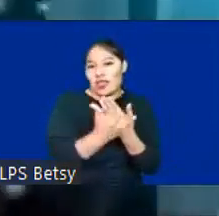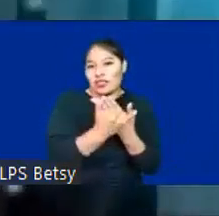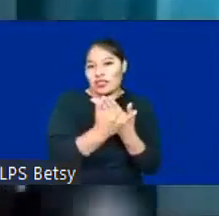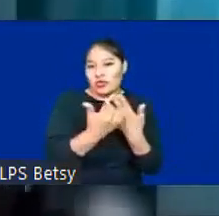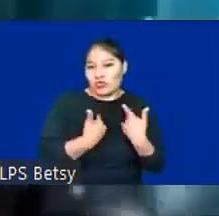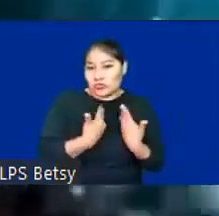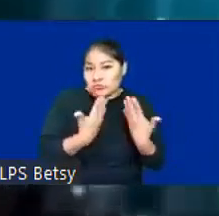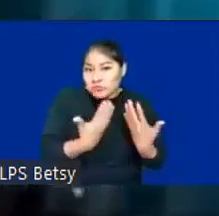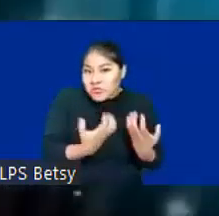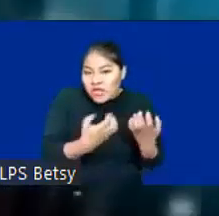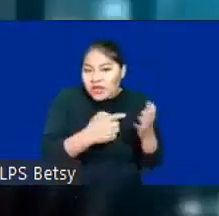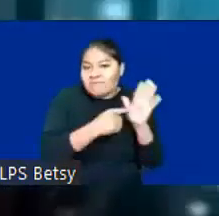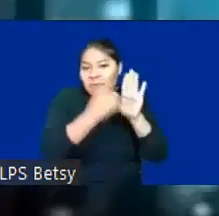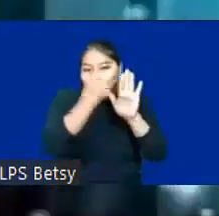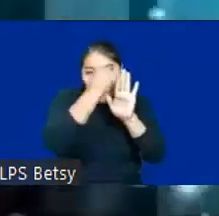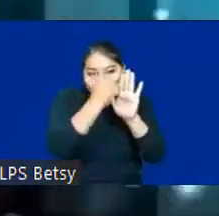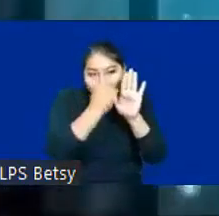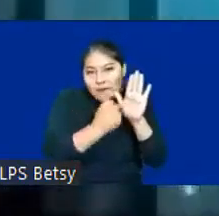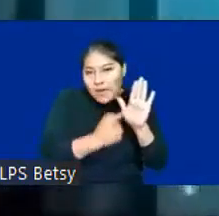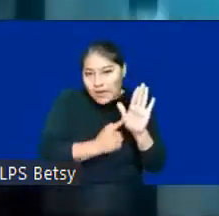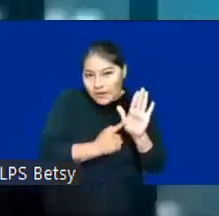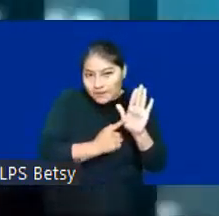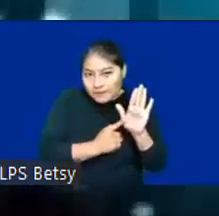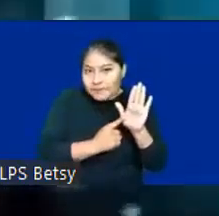en poco tiempo. Vamos a